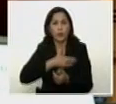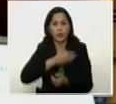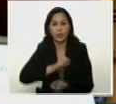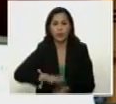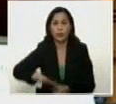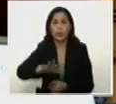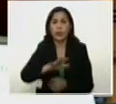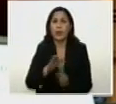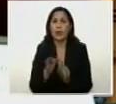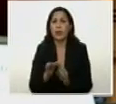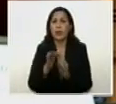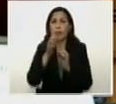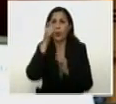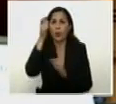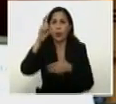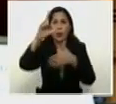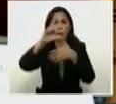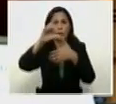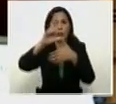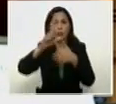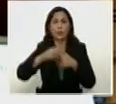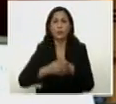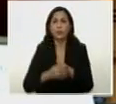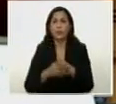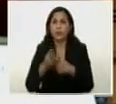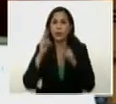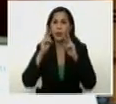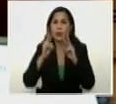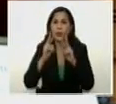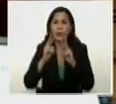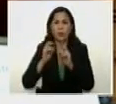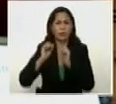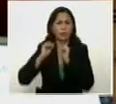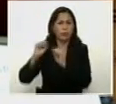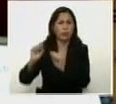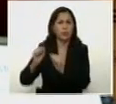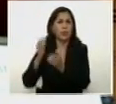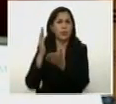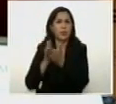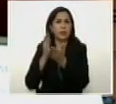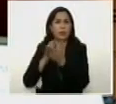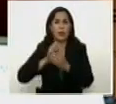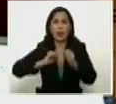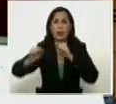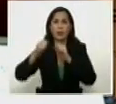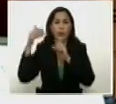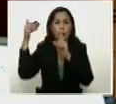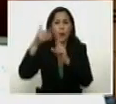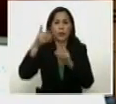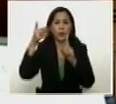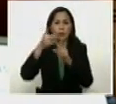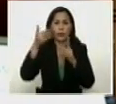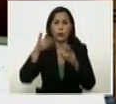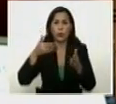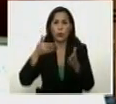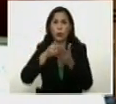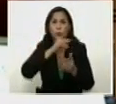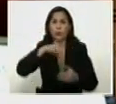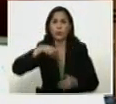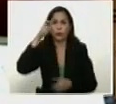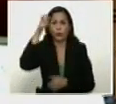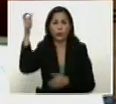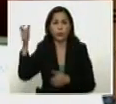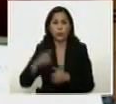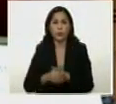tierra, en especial a los pueblos de América Latina, quienes ven con repudio el sostenimiento de acciones de agresión contra nuestros